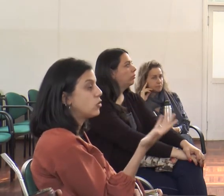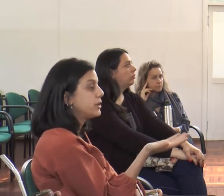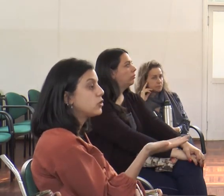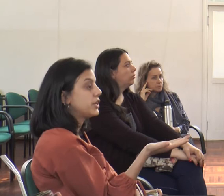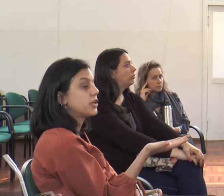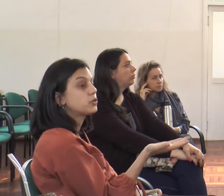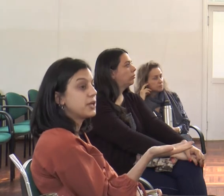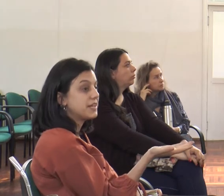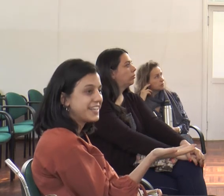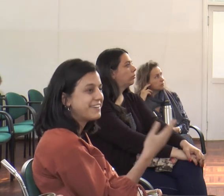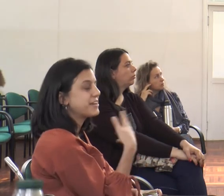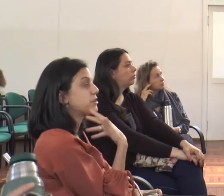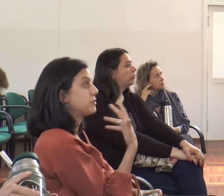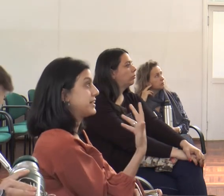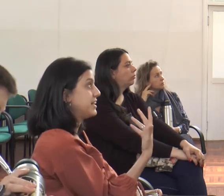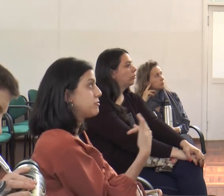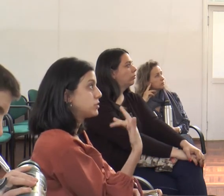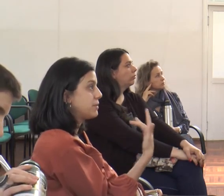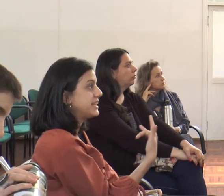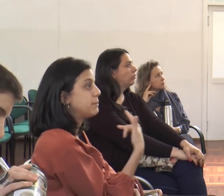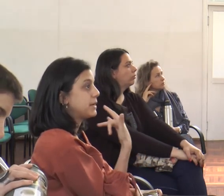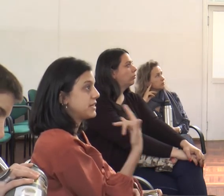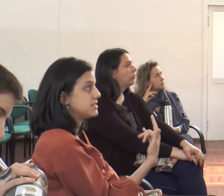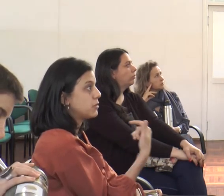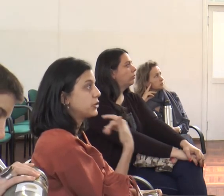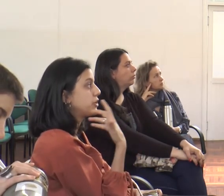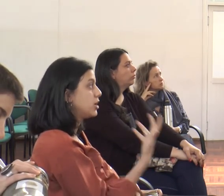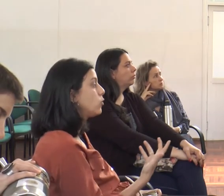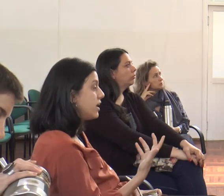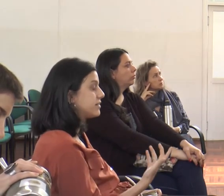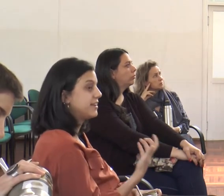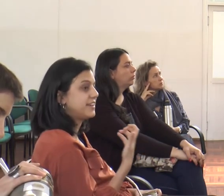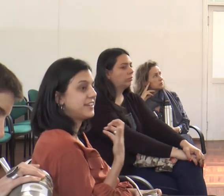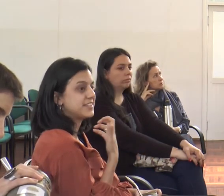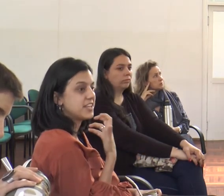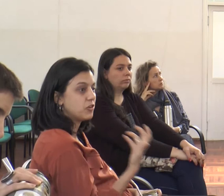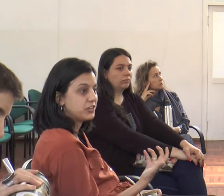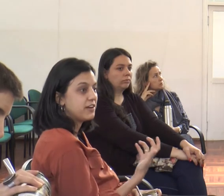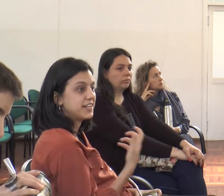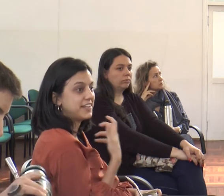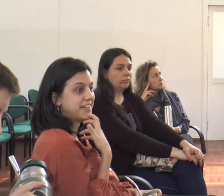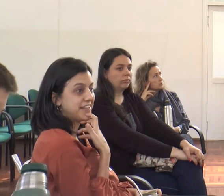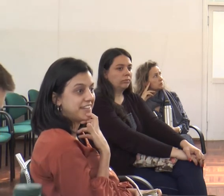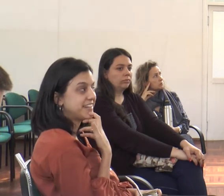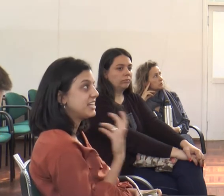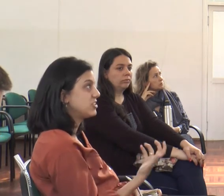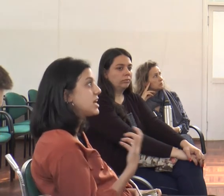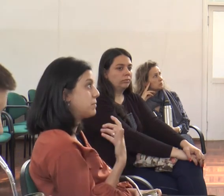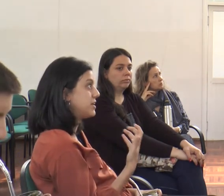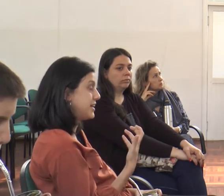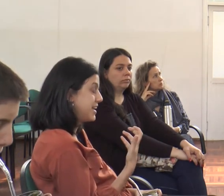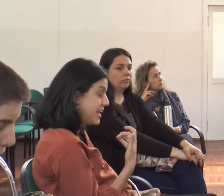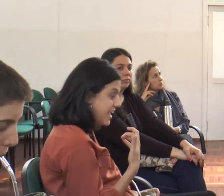en el documento que ustedes mandaban, que fue en realidad fundamental para pensar bueno, en qué lugar se encontraban en